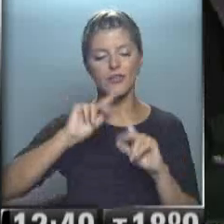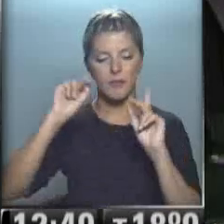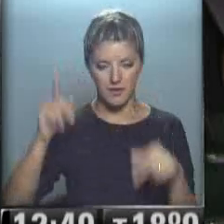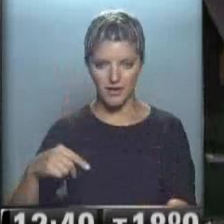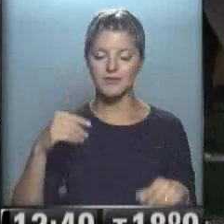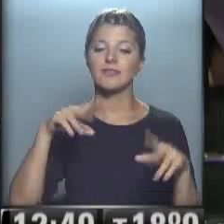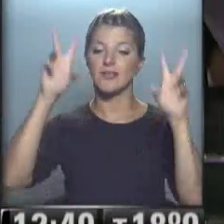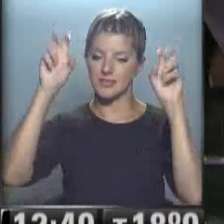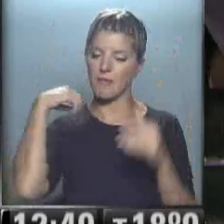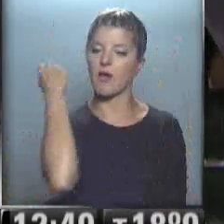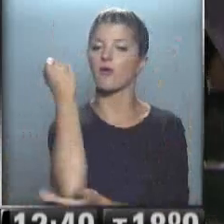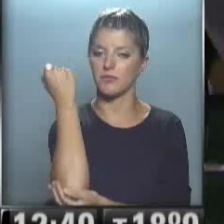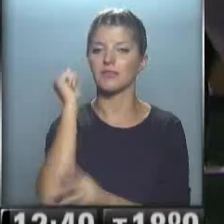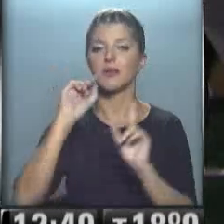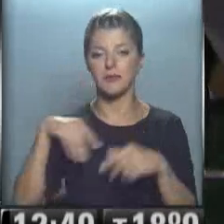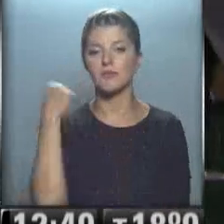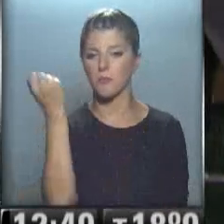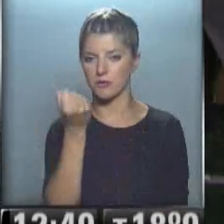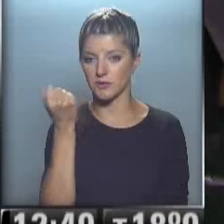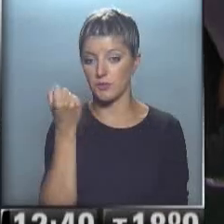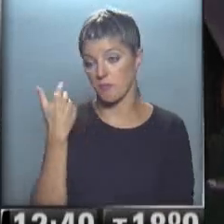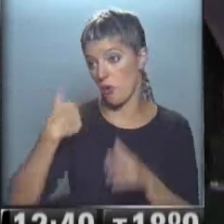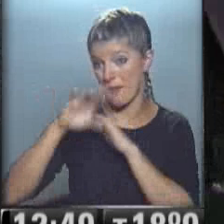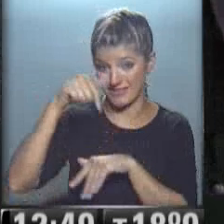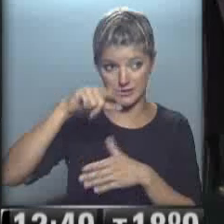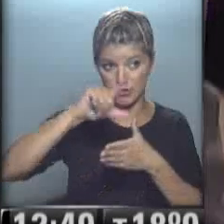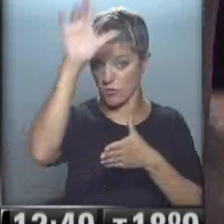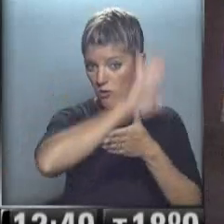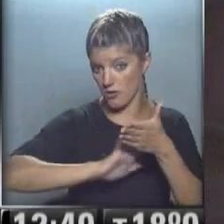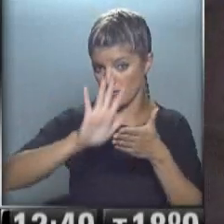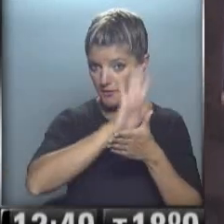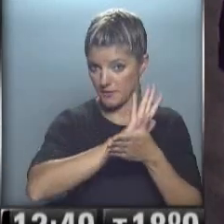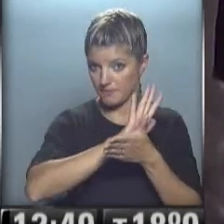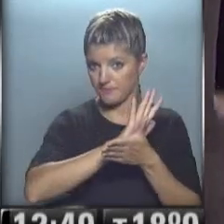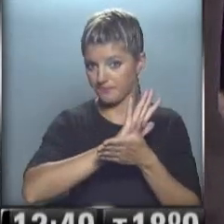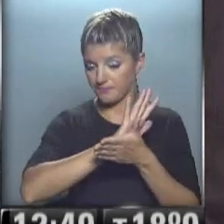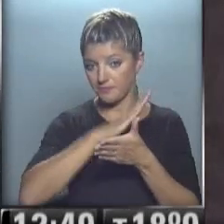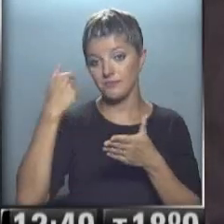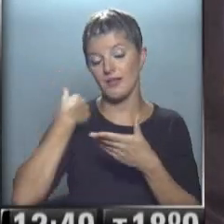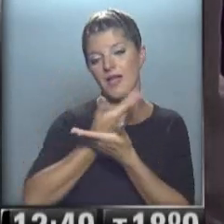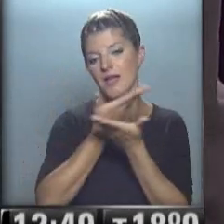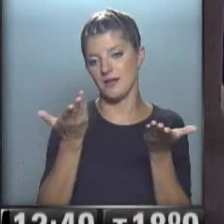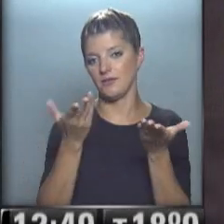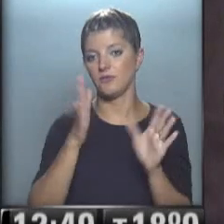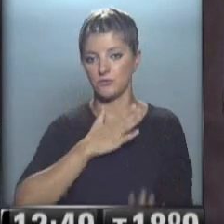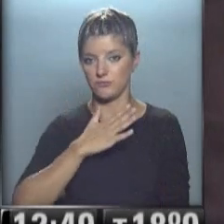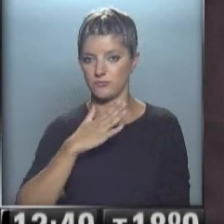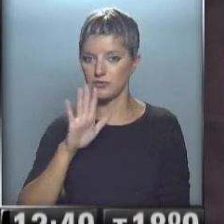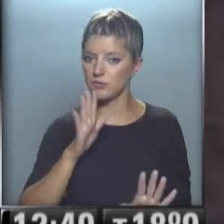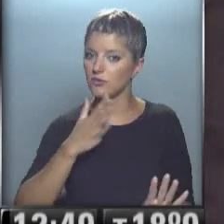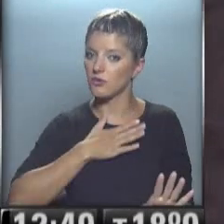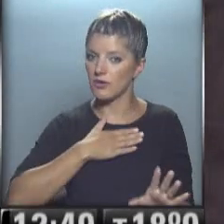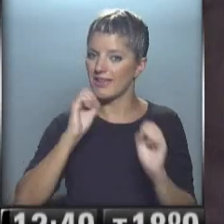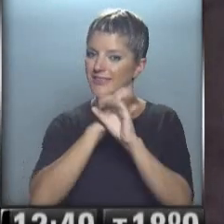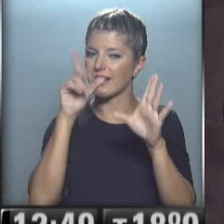evalúan el éxito en economía pero fundamentalmente en la región claramente está muy muy muy muy